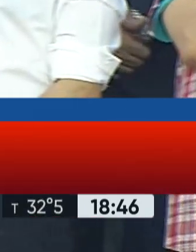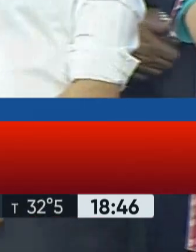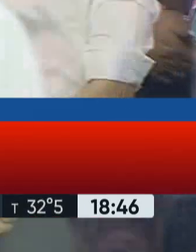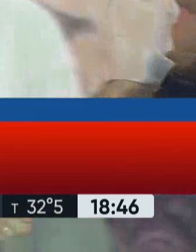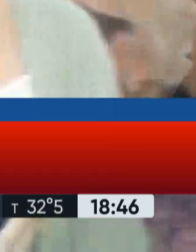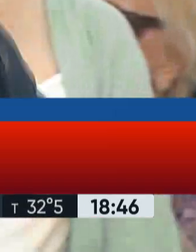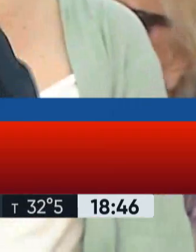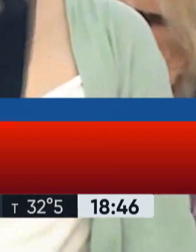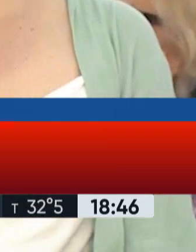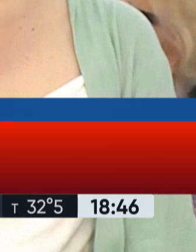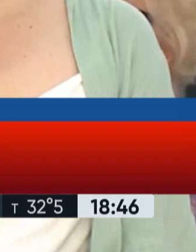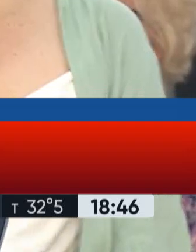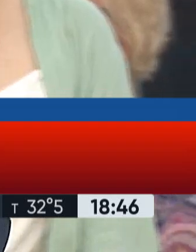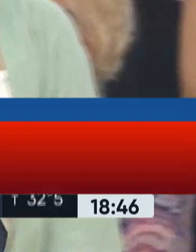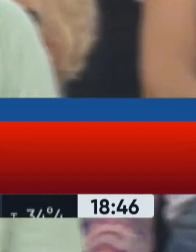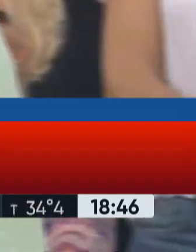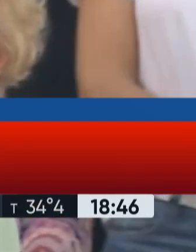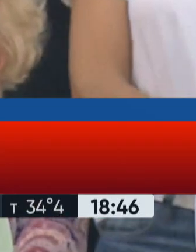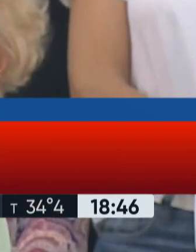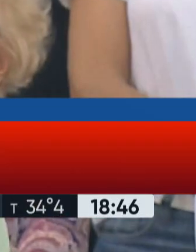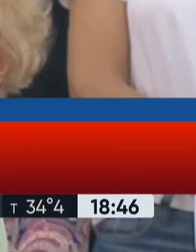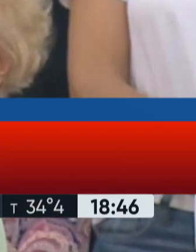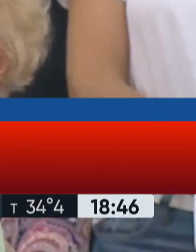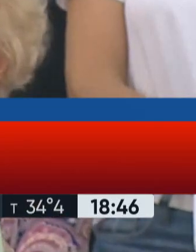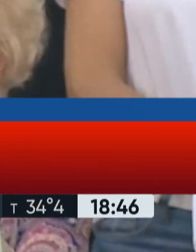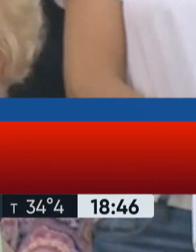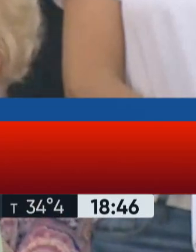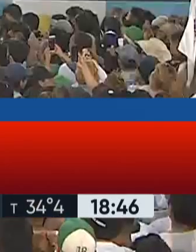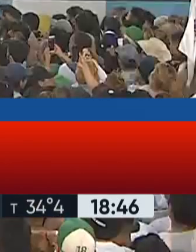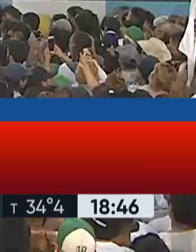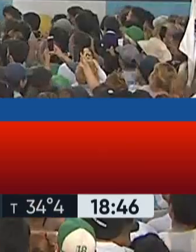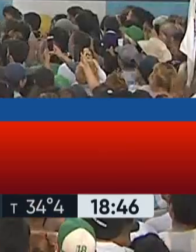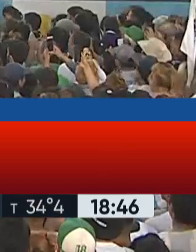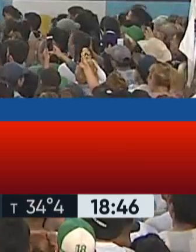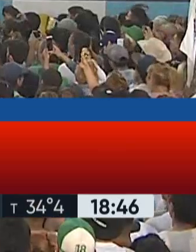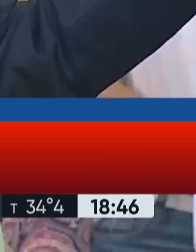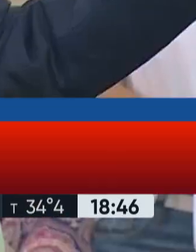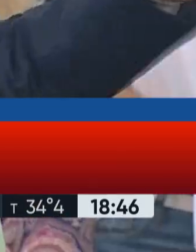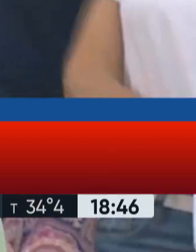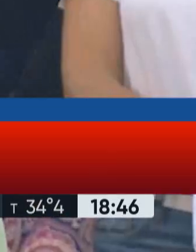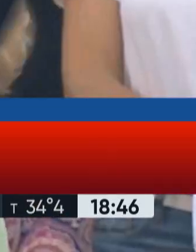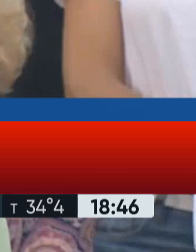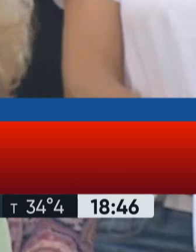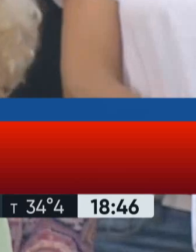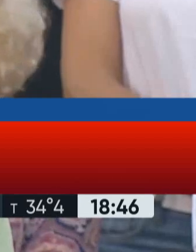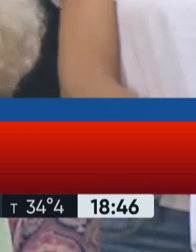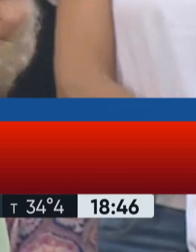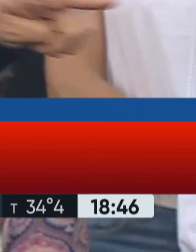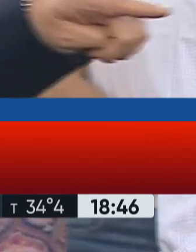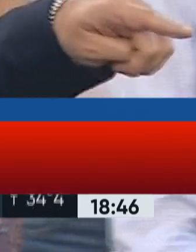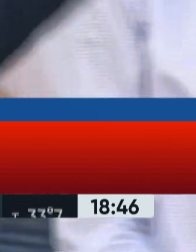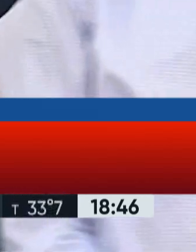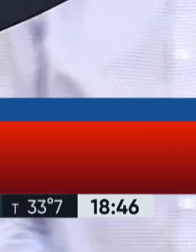todos, como si todos fuéramos lo mismo, y no somos todos lo mismo. Algunos fueron los